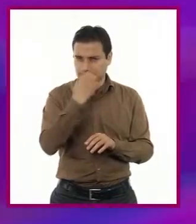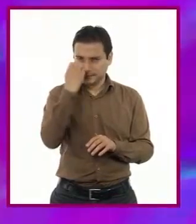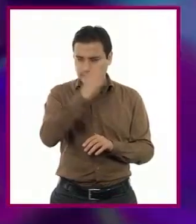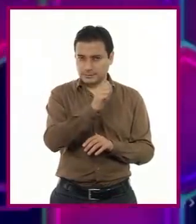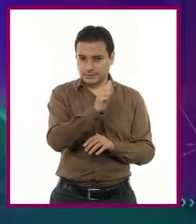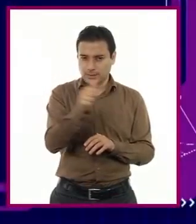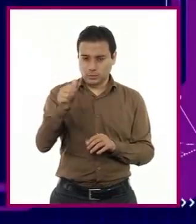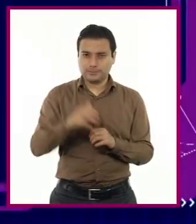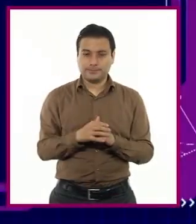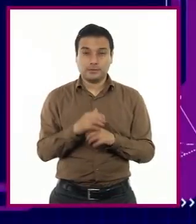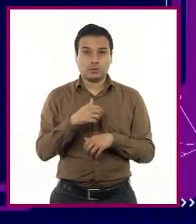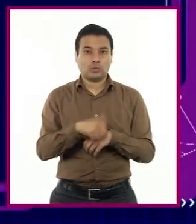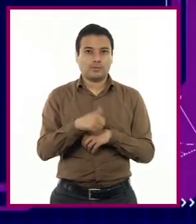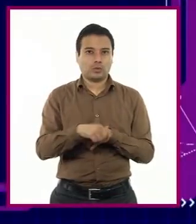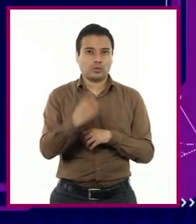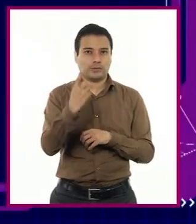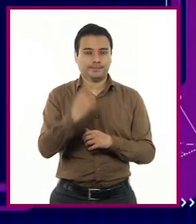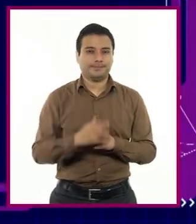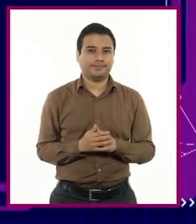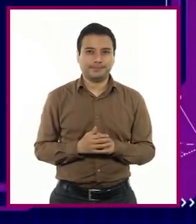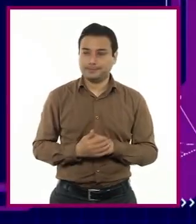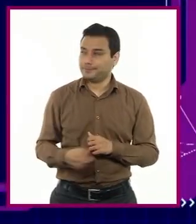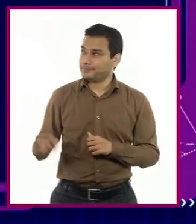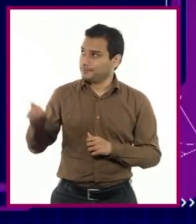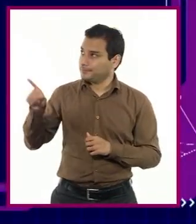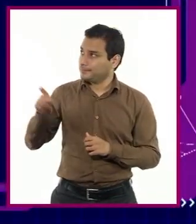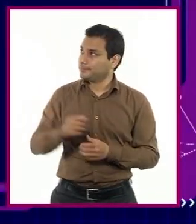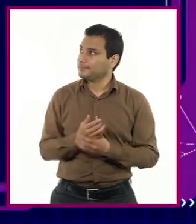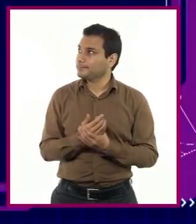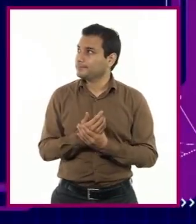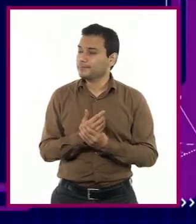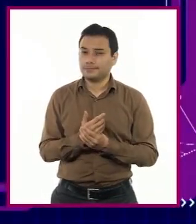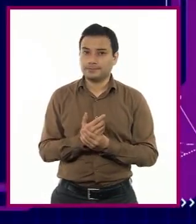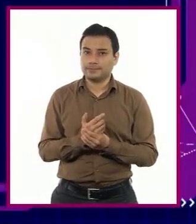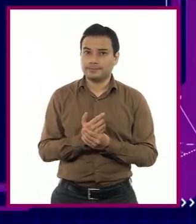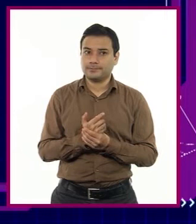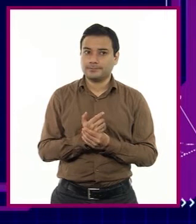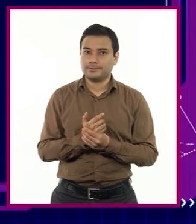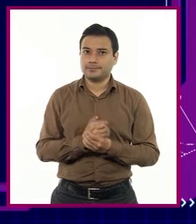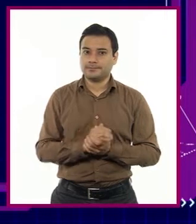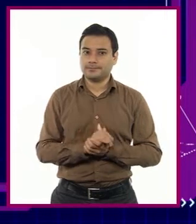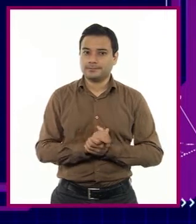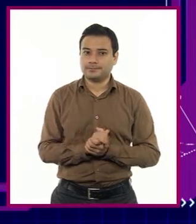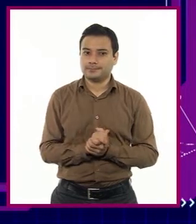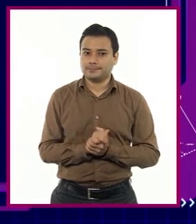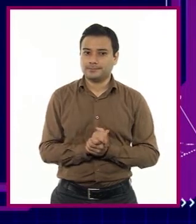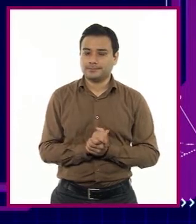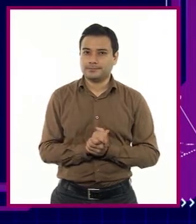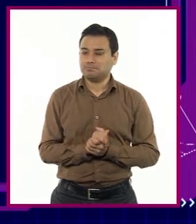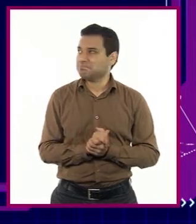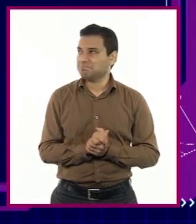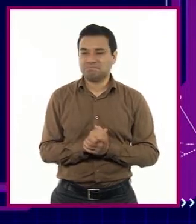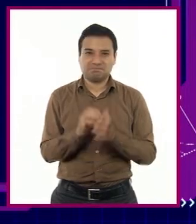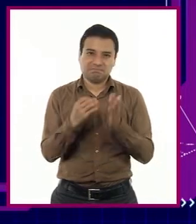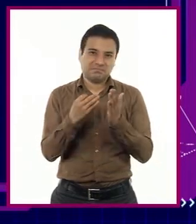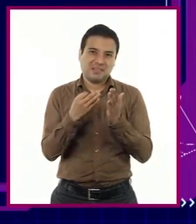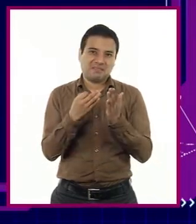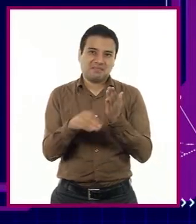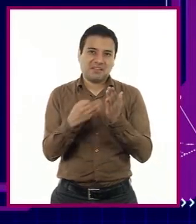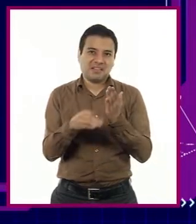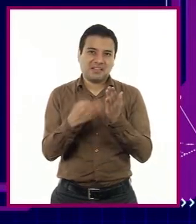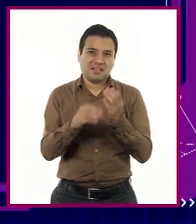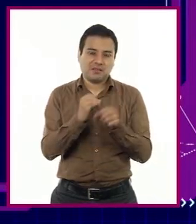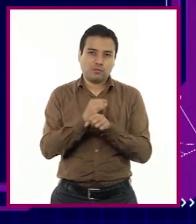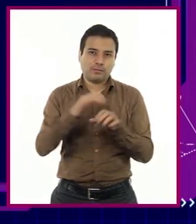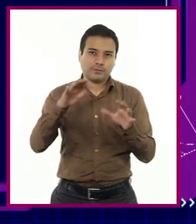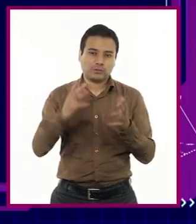El primer triángulo nos proporciona la medida de un lado y un ángulo, lo cual no es suficiente para establecer un criterio